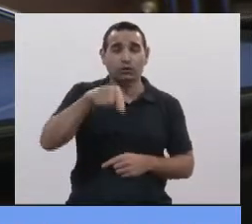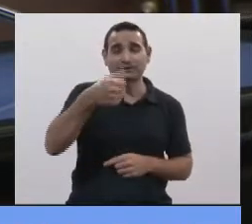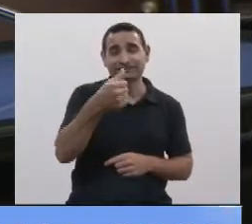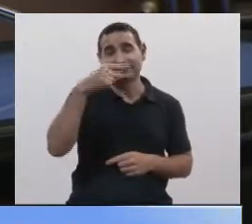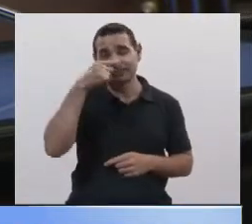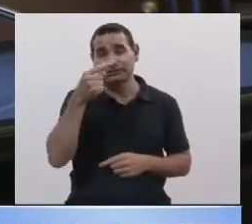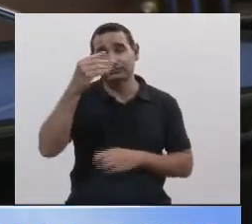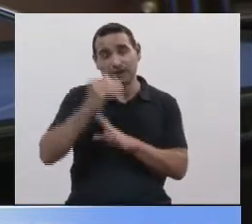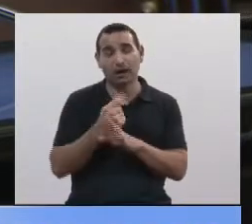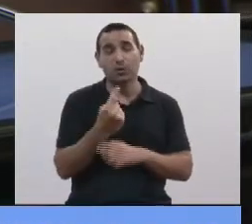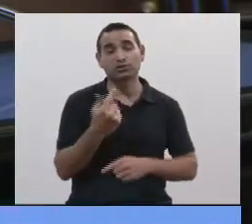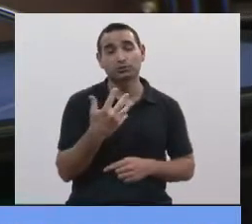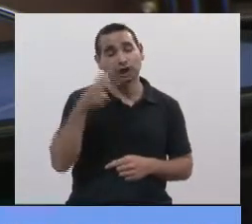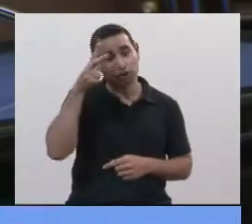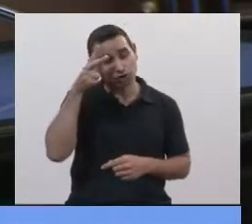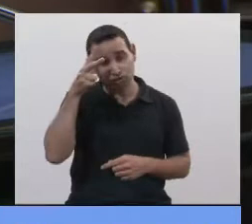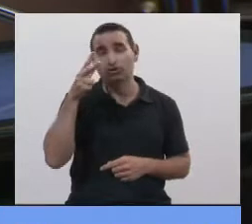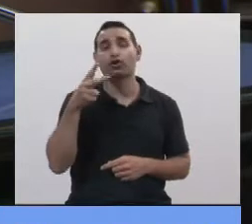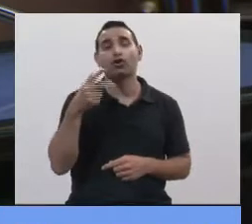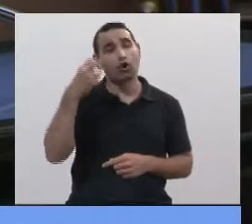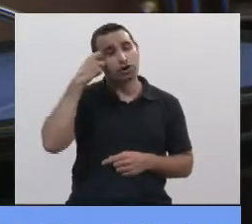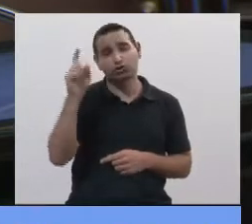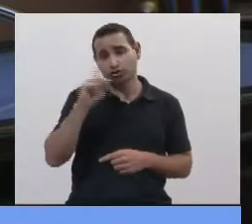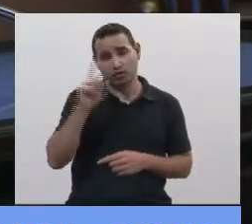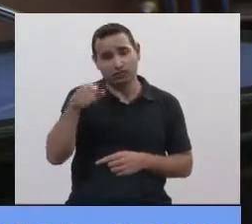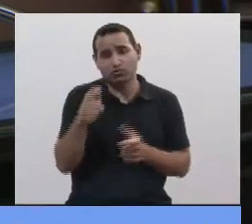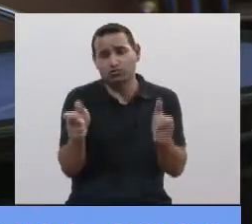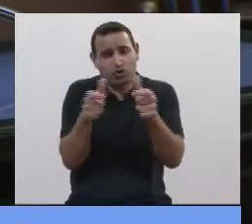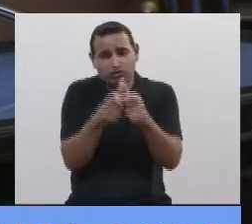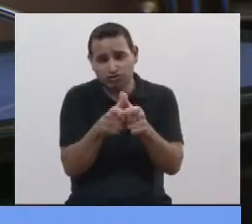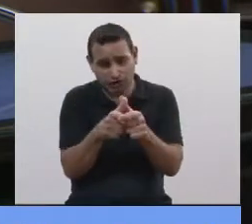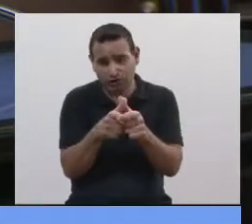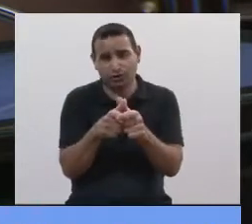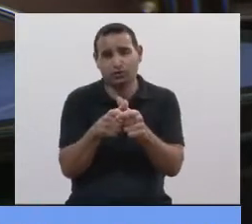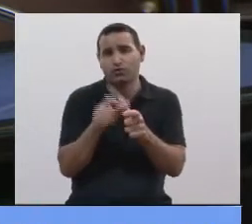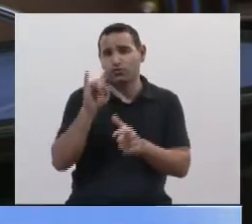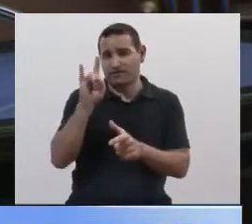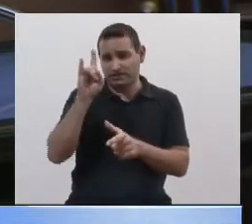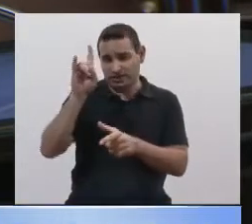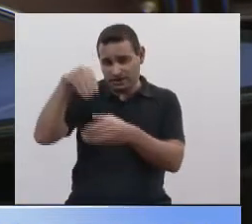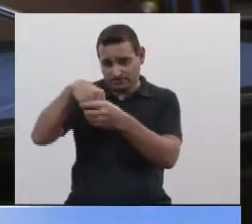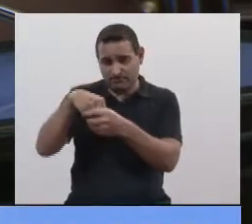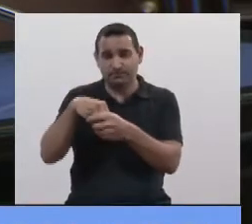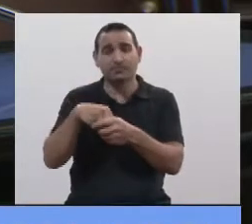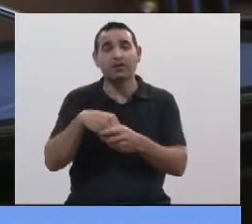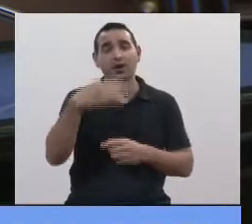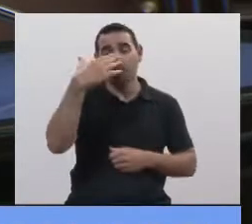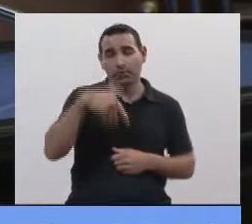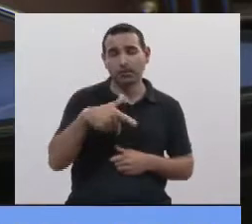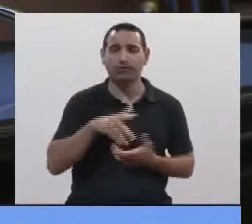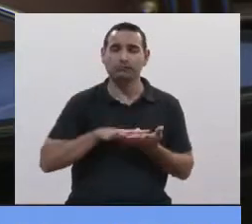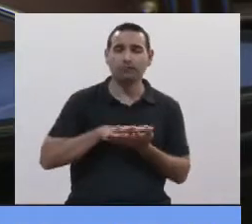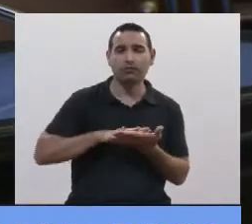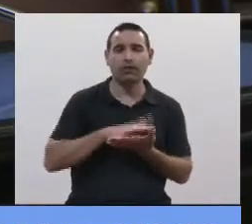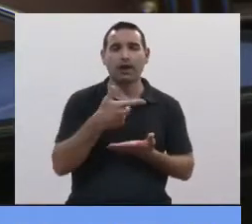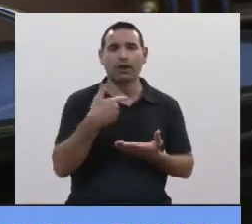al 1,58. No fue el Congreso, sino a la CIMCA, el Consejo Interuniversitario. Pero después, para arreglarlo, pusieron